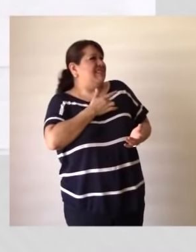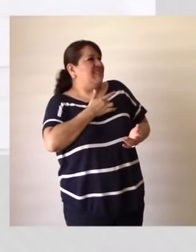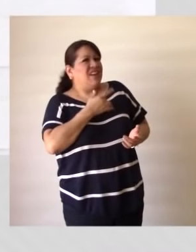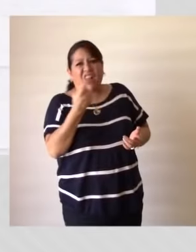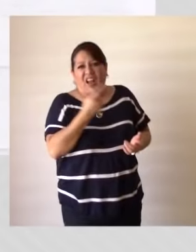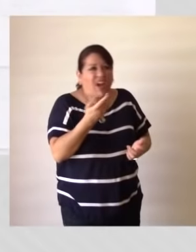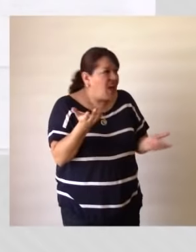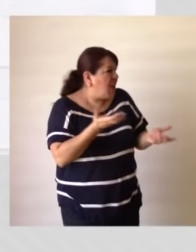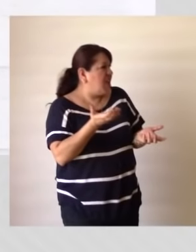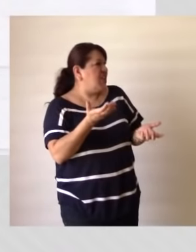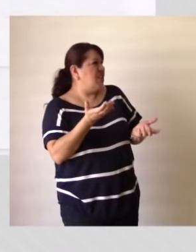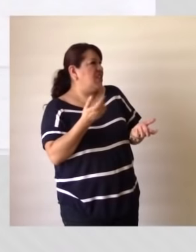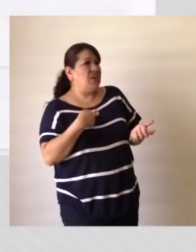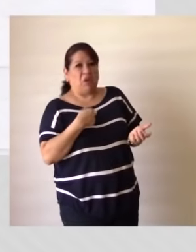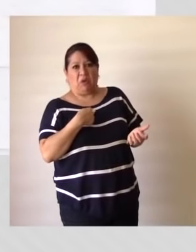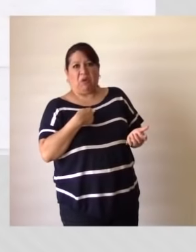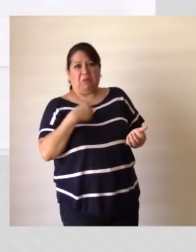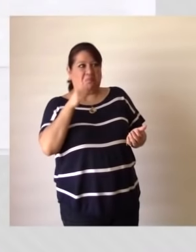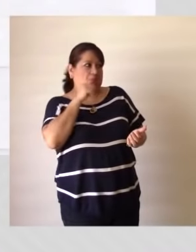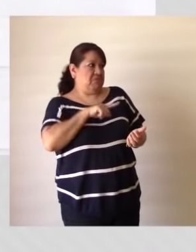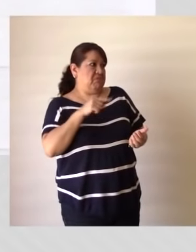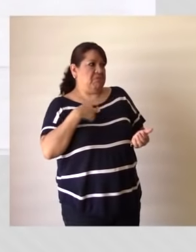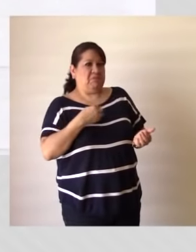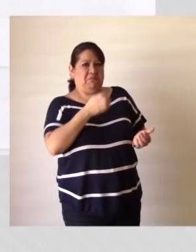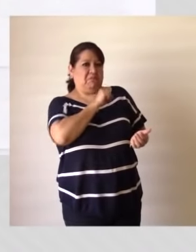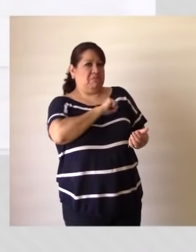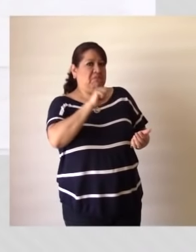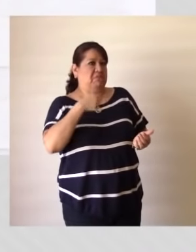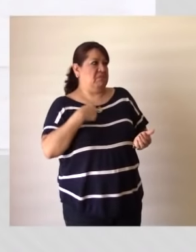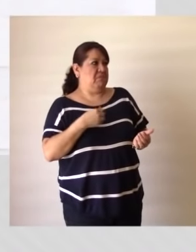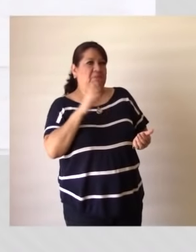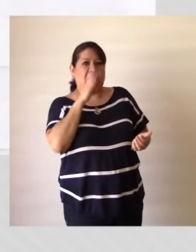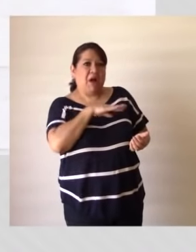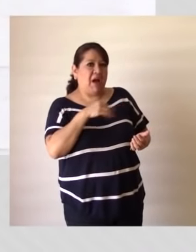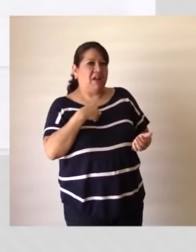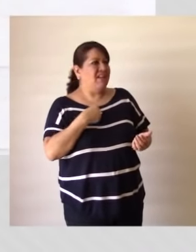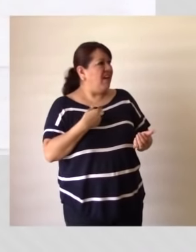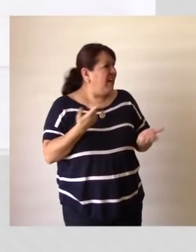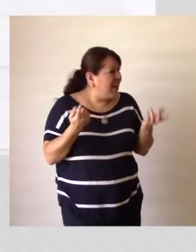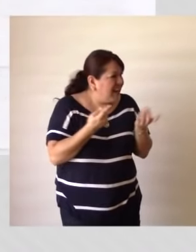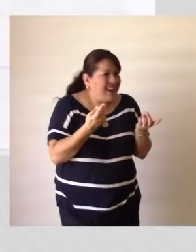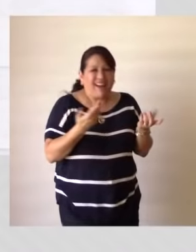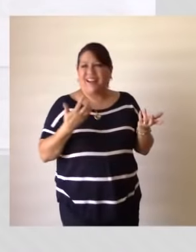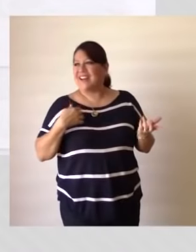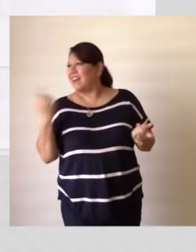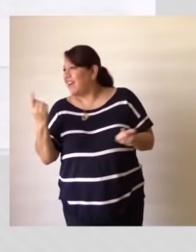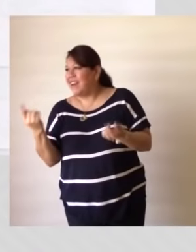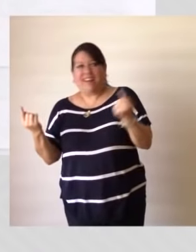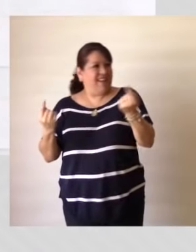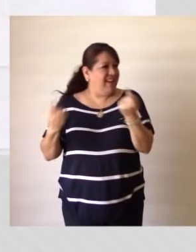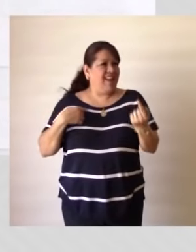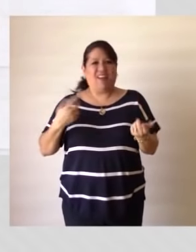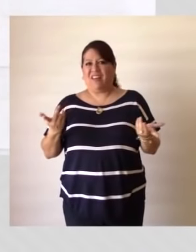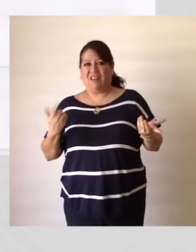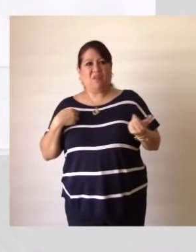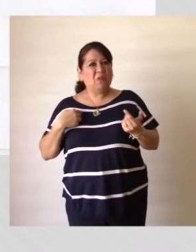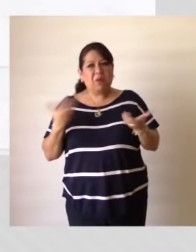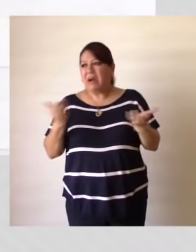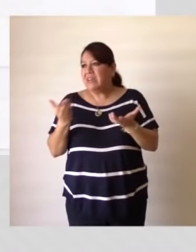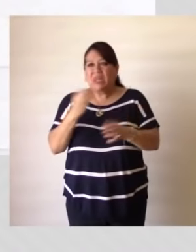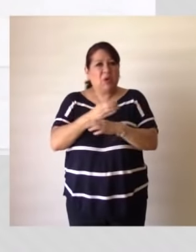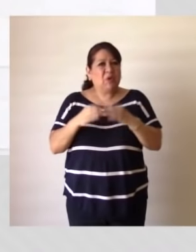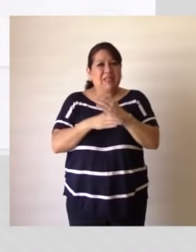te enojas en que que hice ni siquiera me di cuenta he perdido la sensibilidad de la misma manera